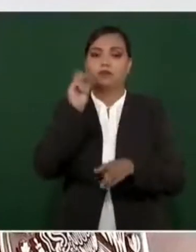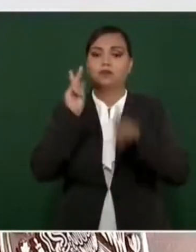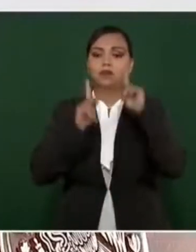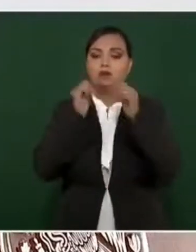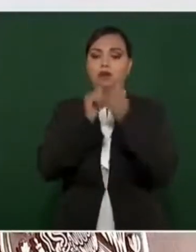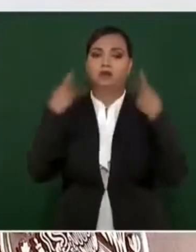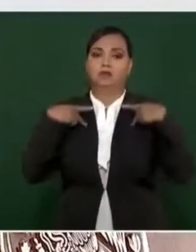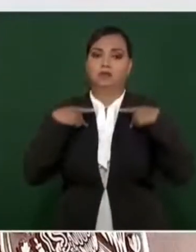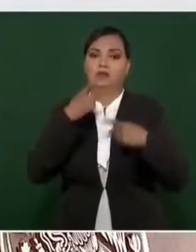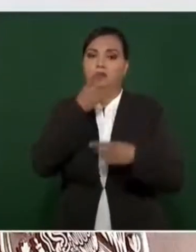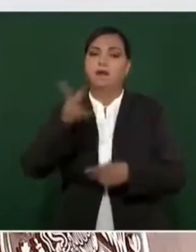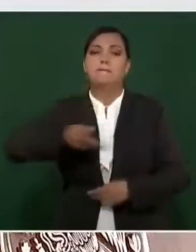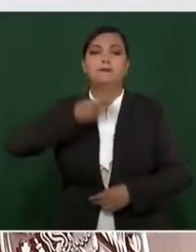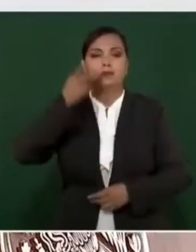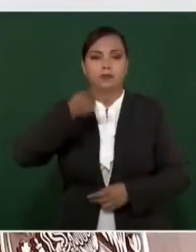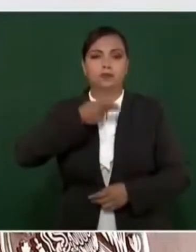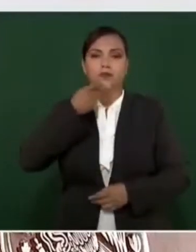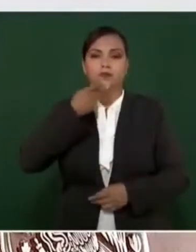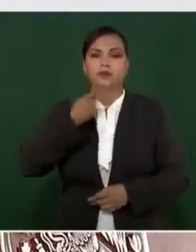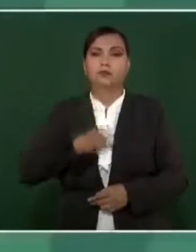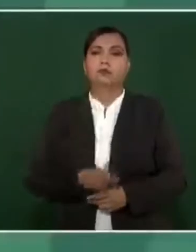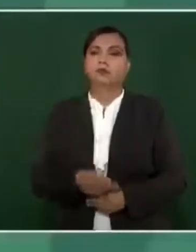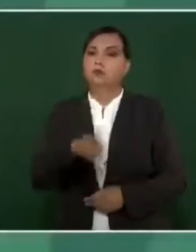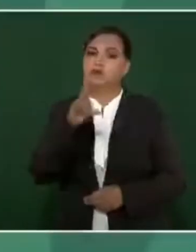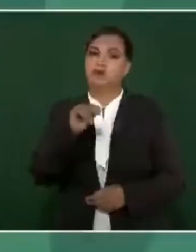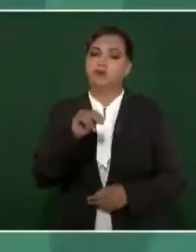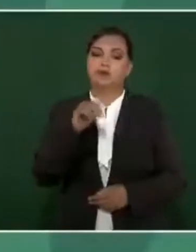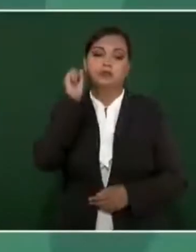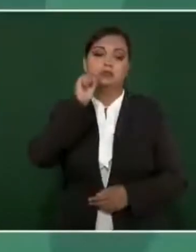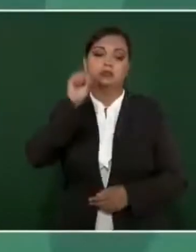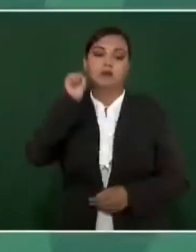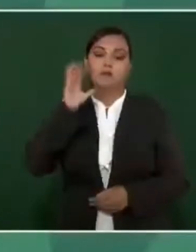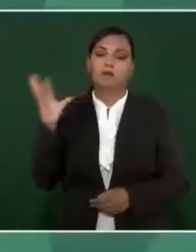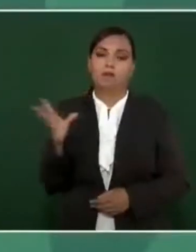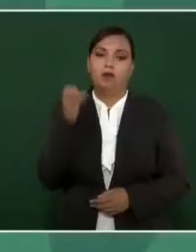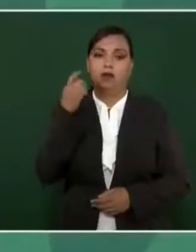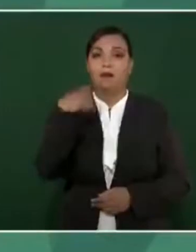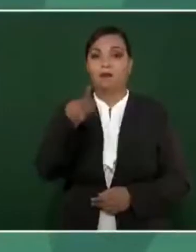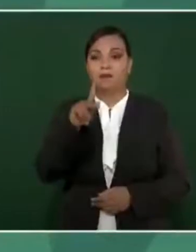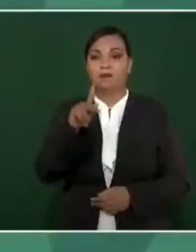pero ya no ganan tanto.